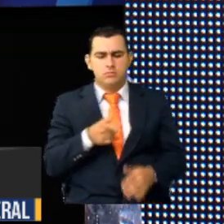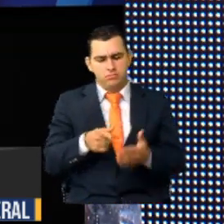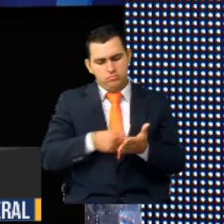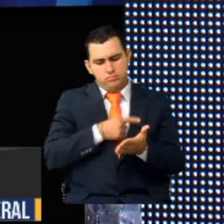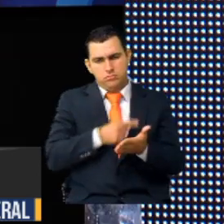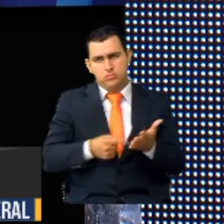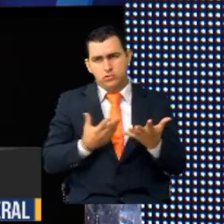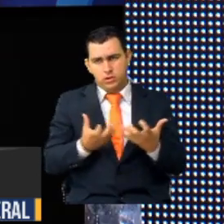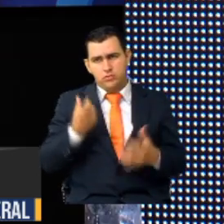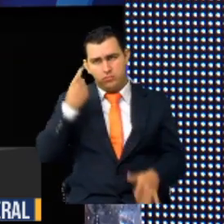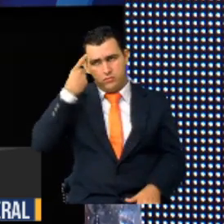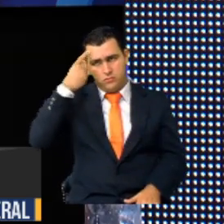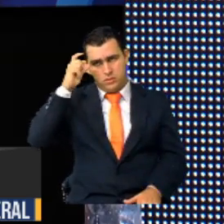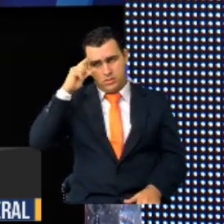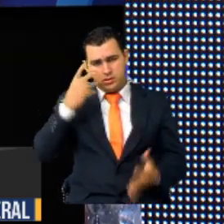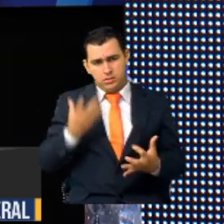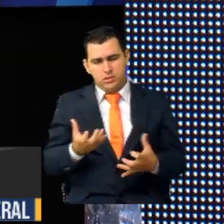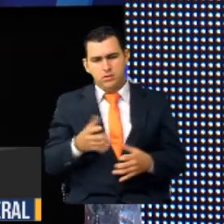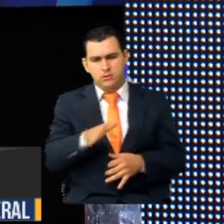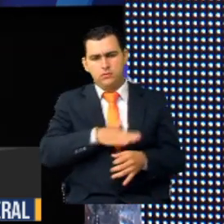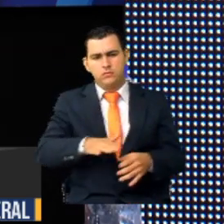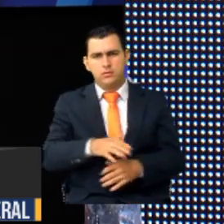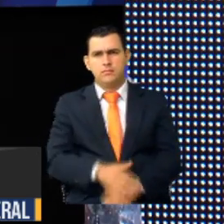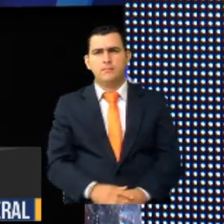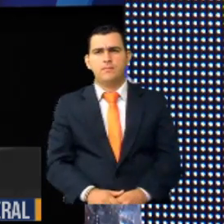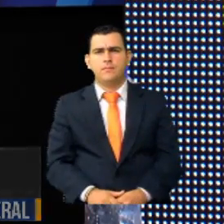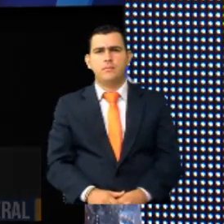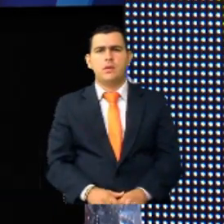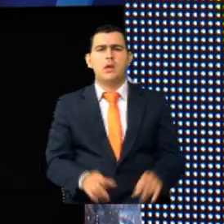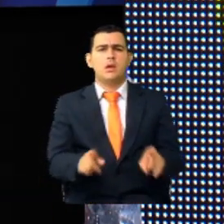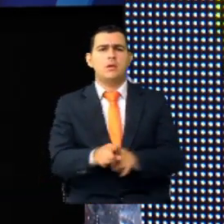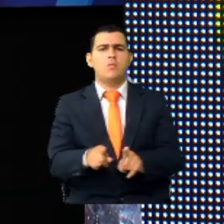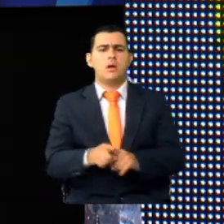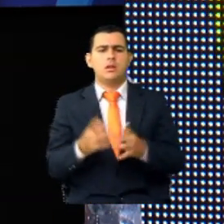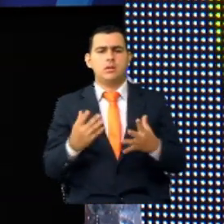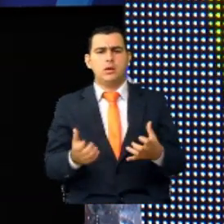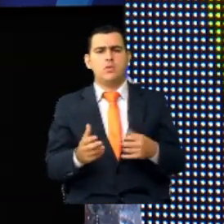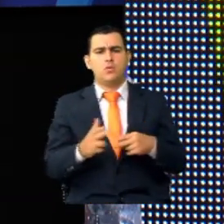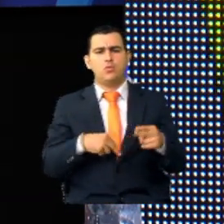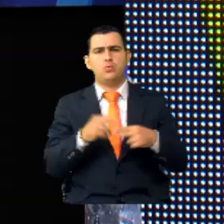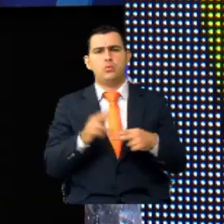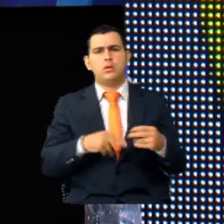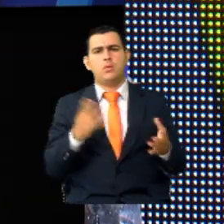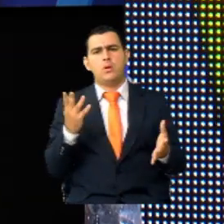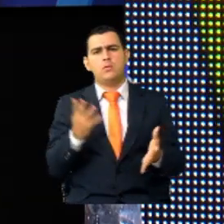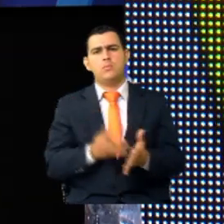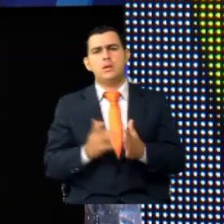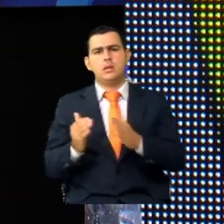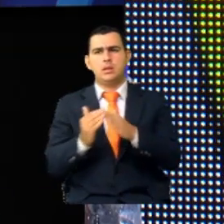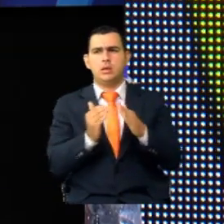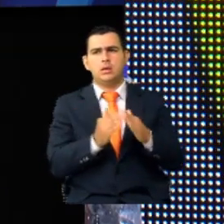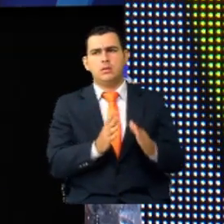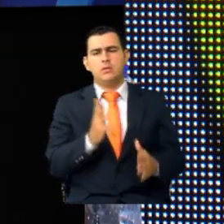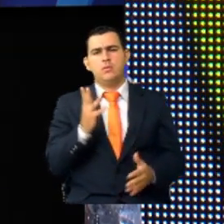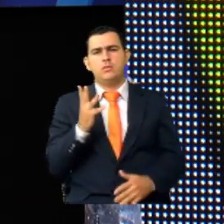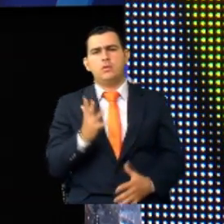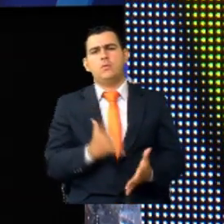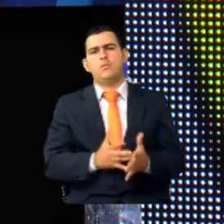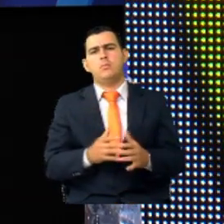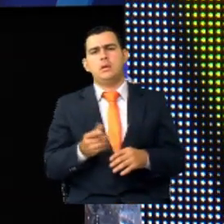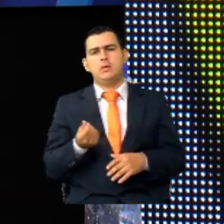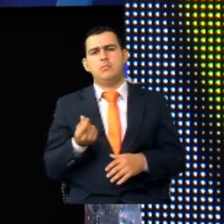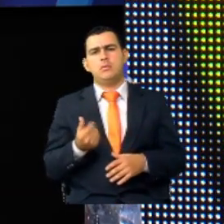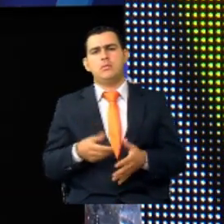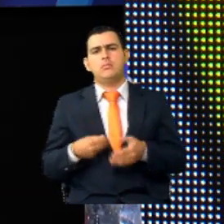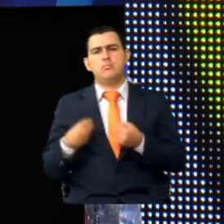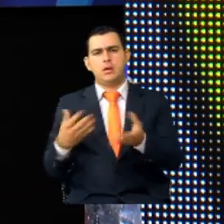gobernar mi ciudad. Denme la oportunidad de construir 4.000 viviendas, dar 4.000 empleos, 5.000 becas, con